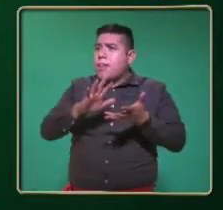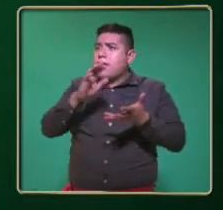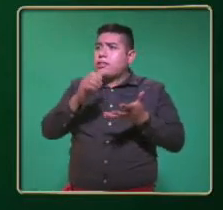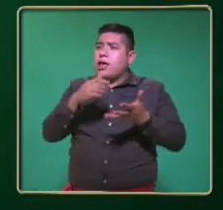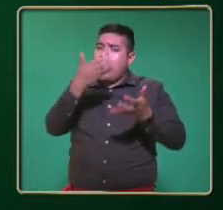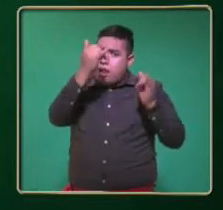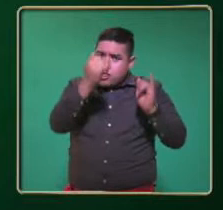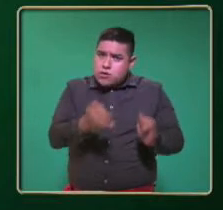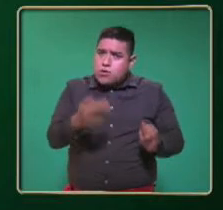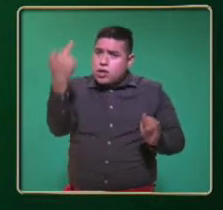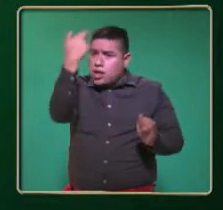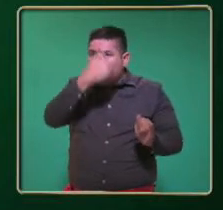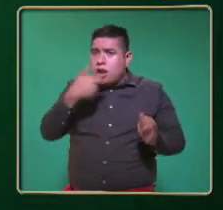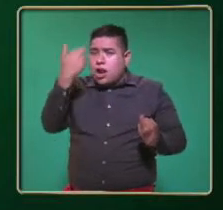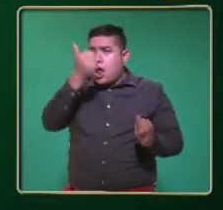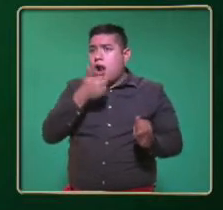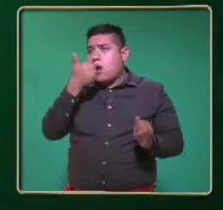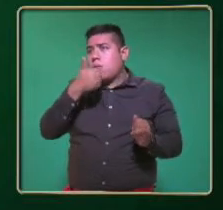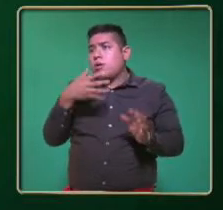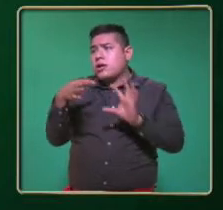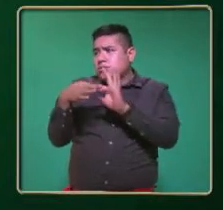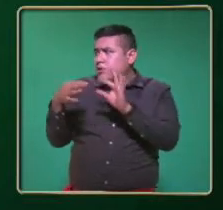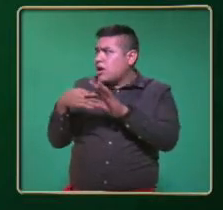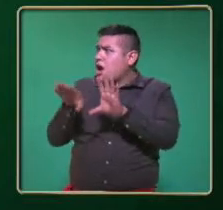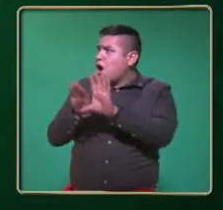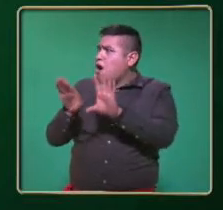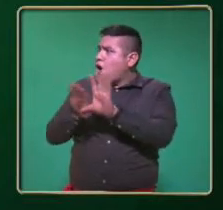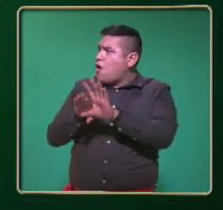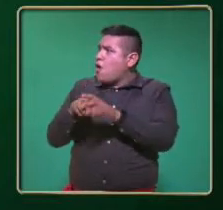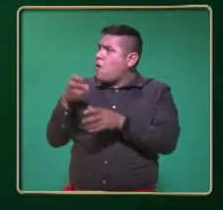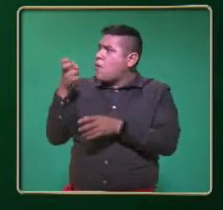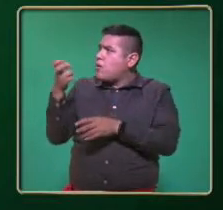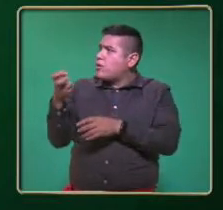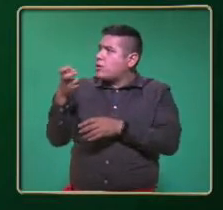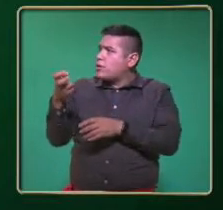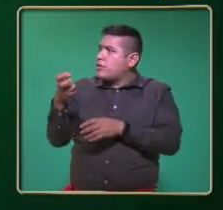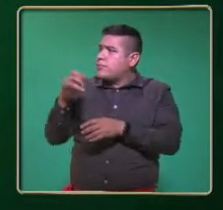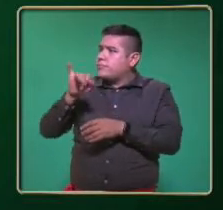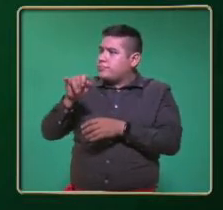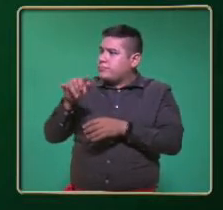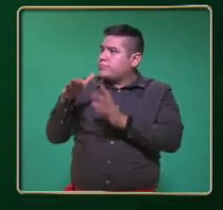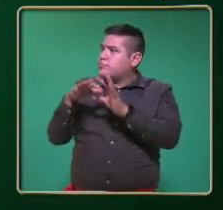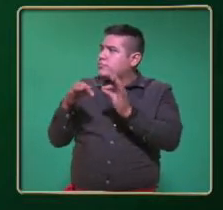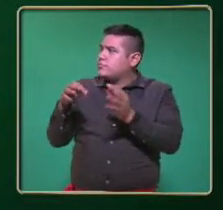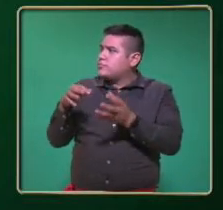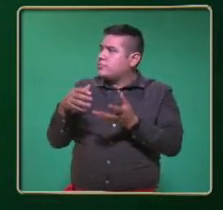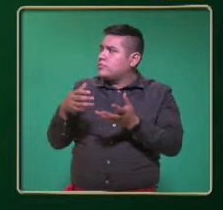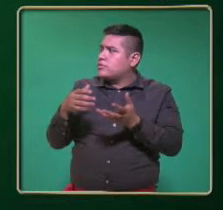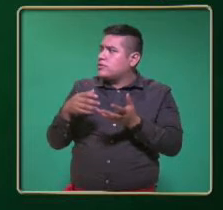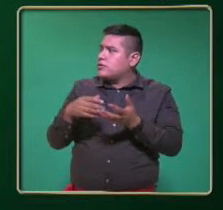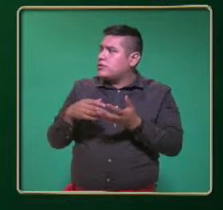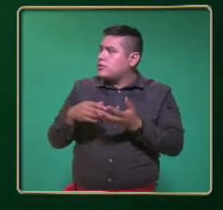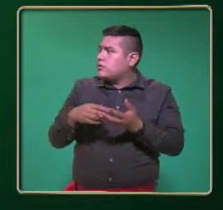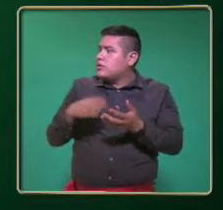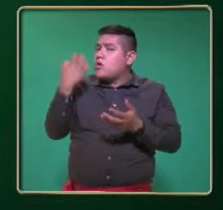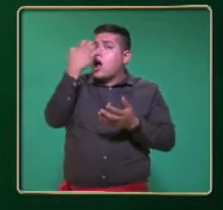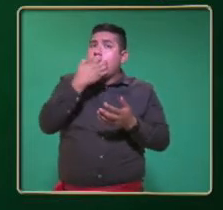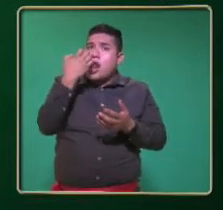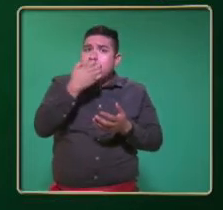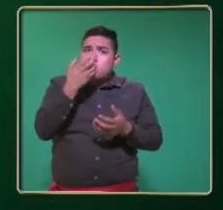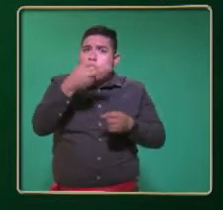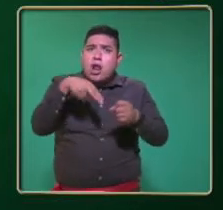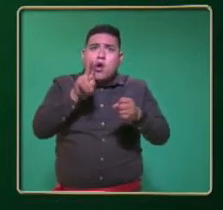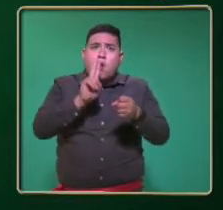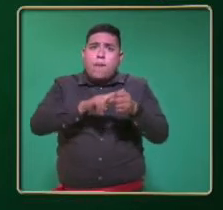puedes explicar un poquito cómo es eso, por favor? Sí. Cuando te integras a una escuela regular